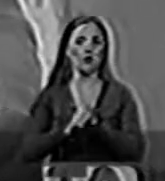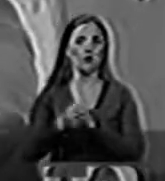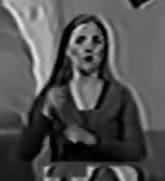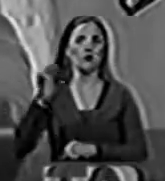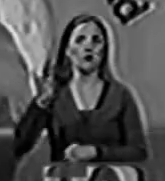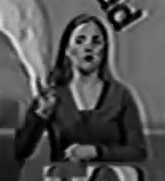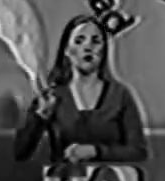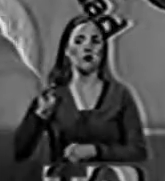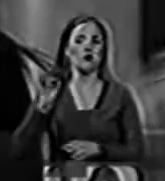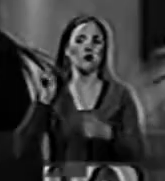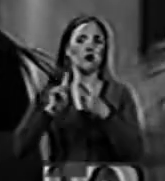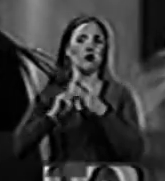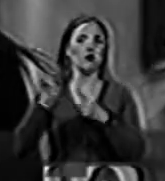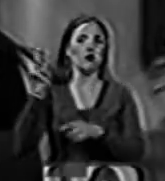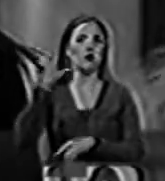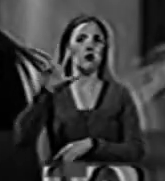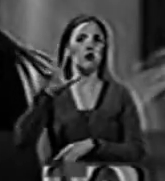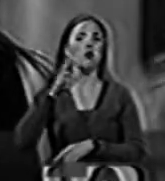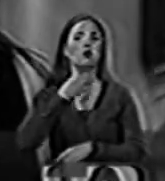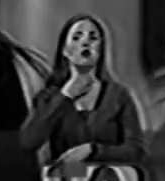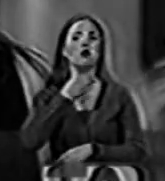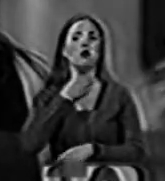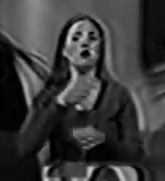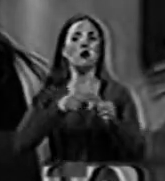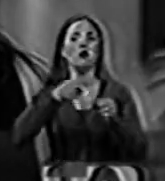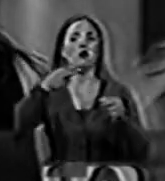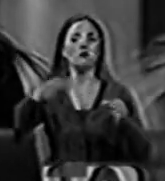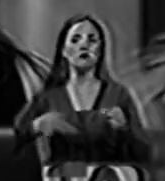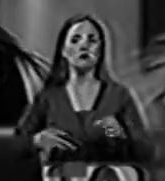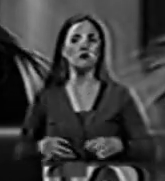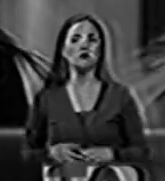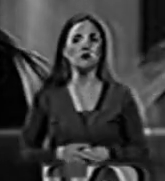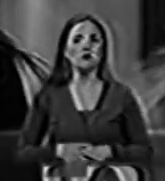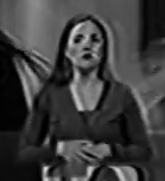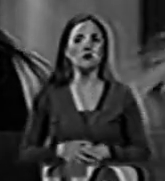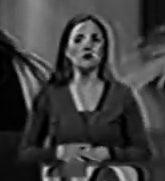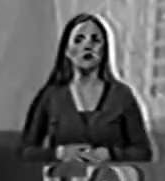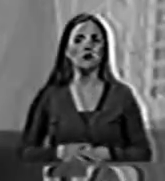2017 hasta el pasado 23 de agosto, cuando renunció a esa cartera de Estado